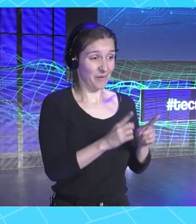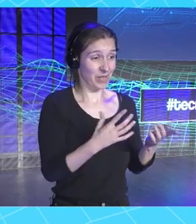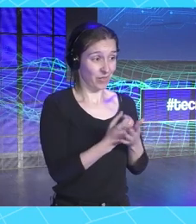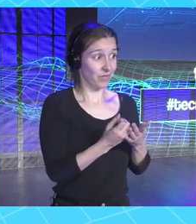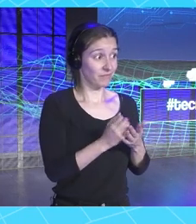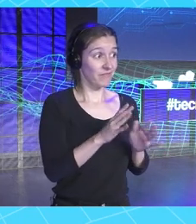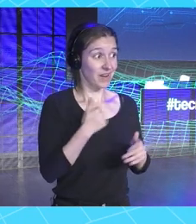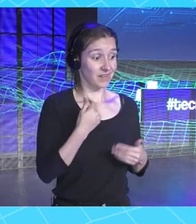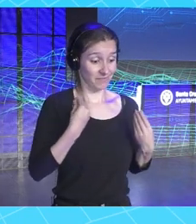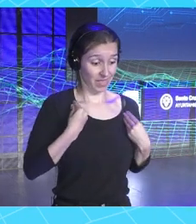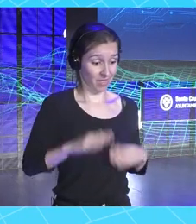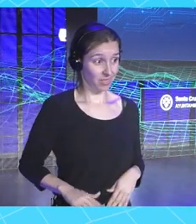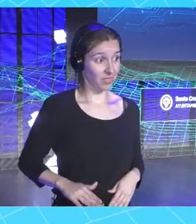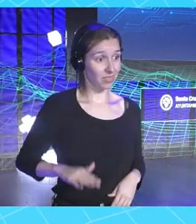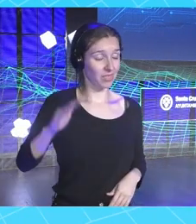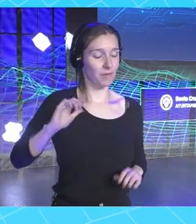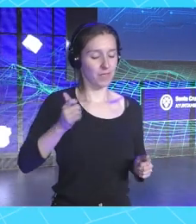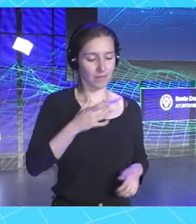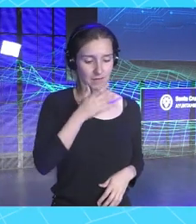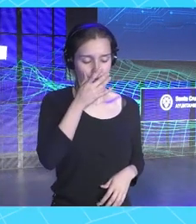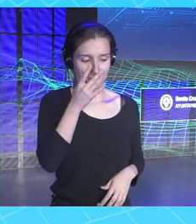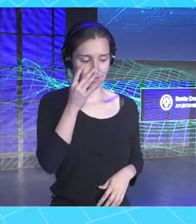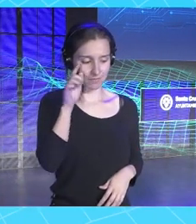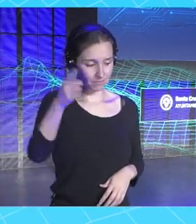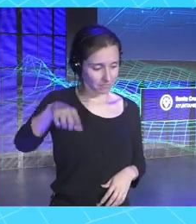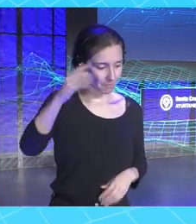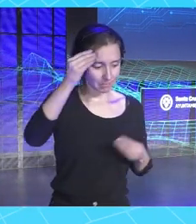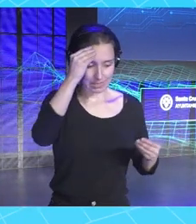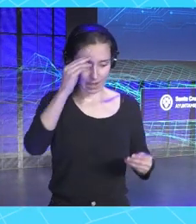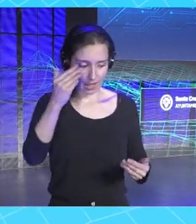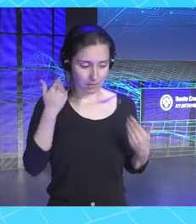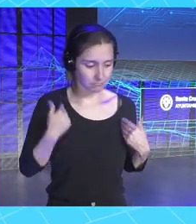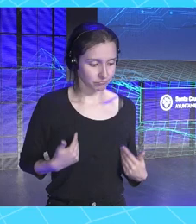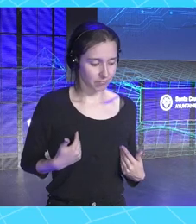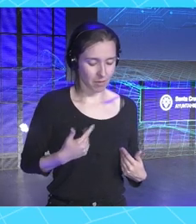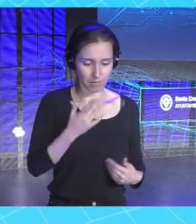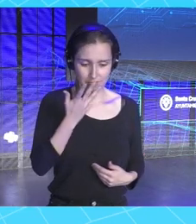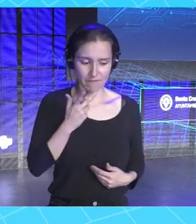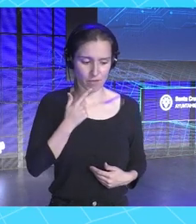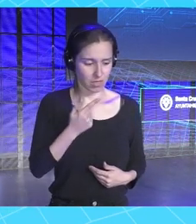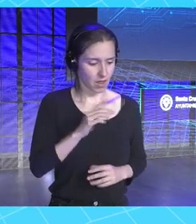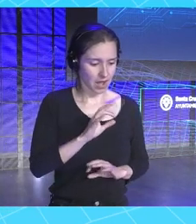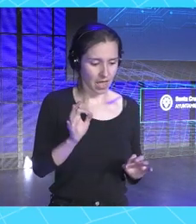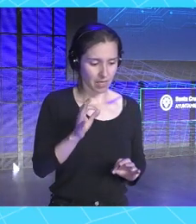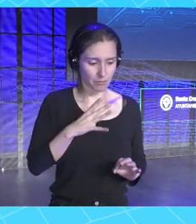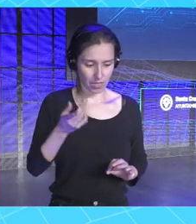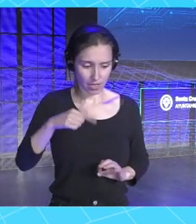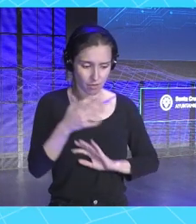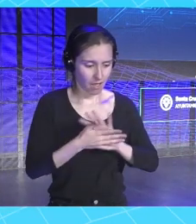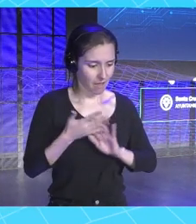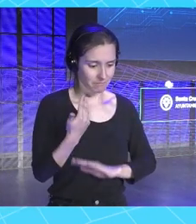creciendo empieza la vergüenza que Pensarán de mí no sé prefiero no decir nada A lo mejor están hablando mal